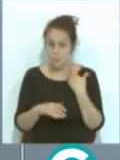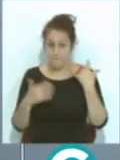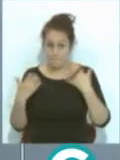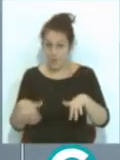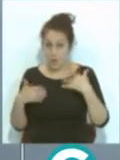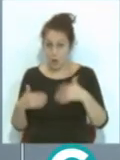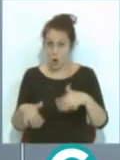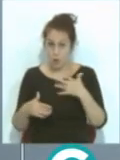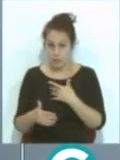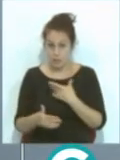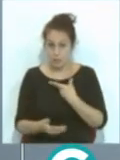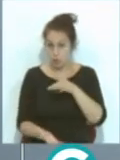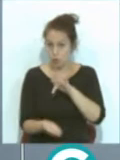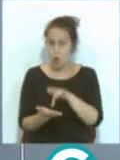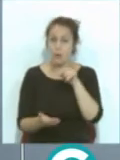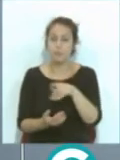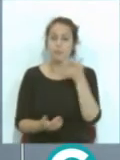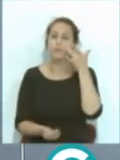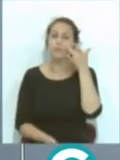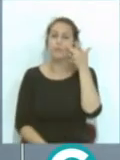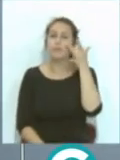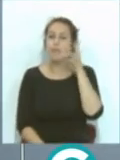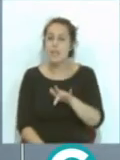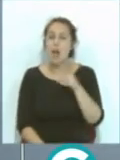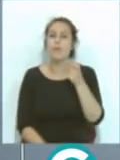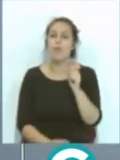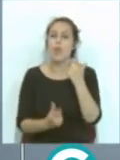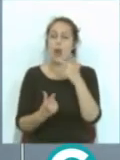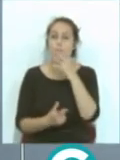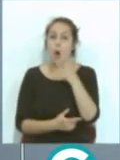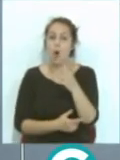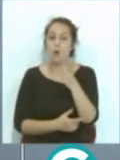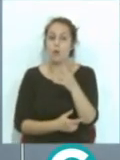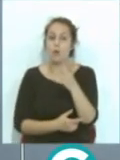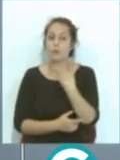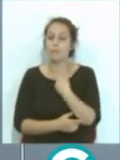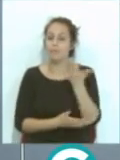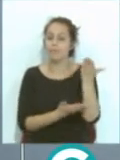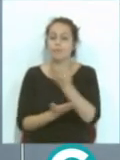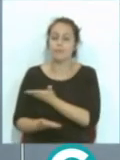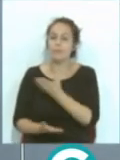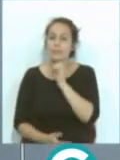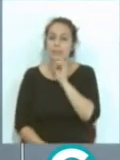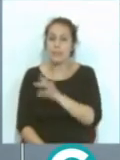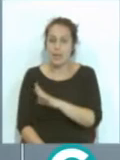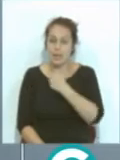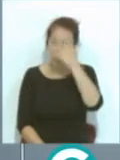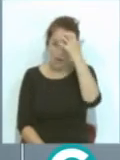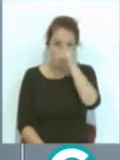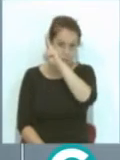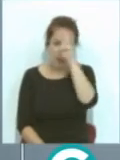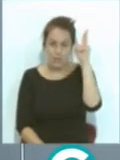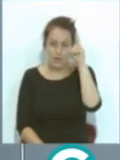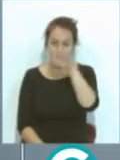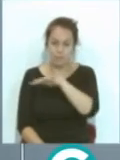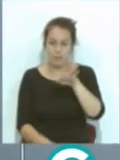miércoles y es una de las fechas indicadas porque se recibe la visita del Real Madrid